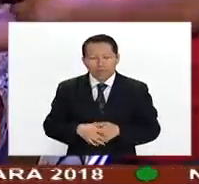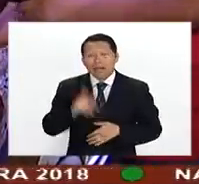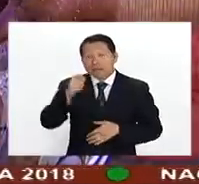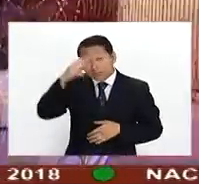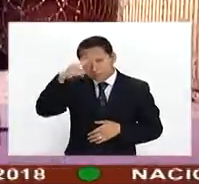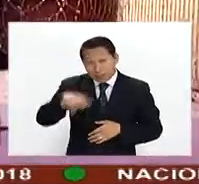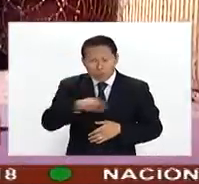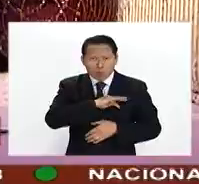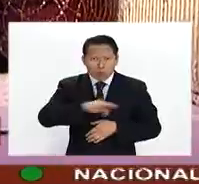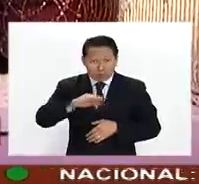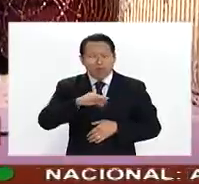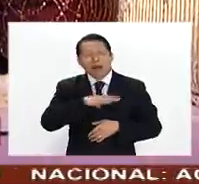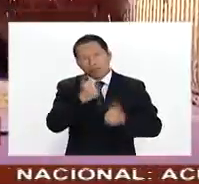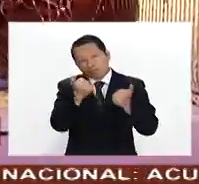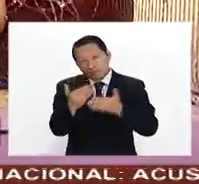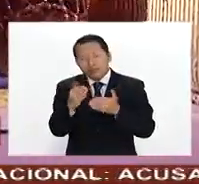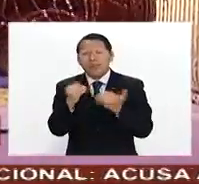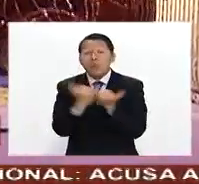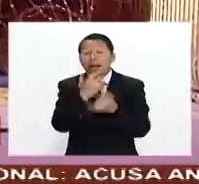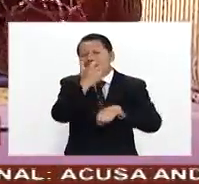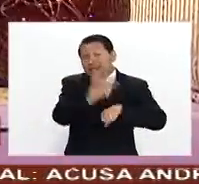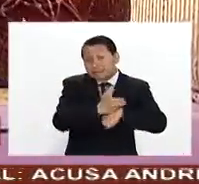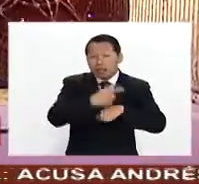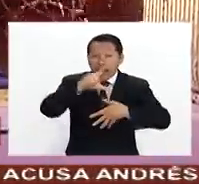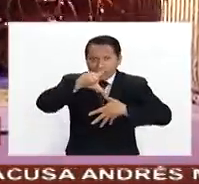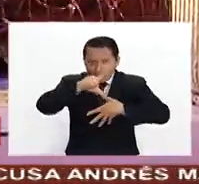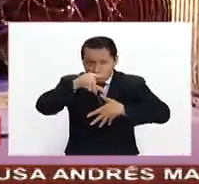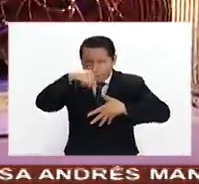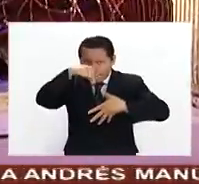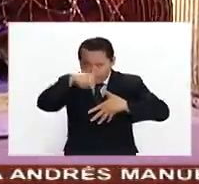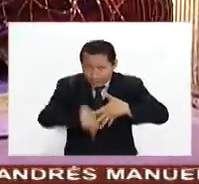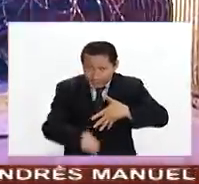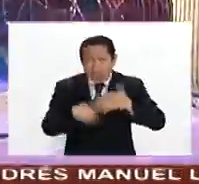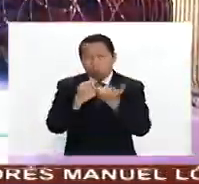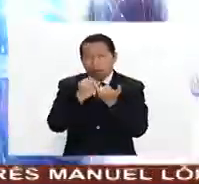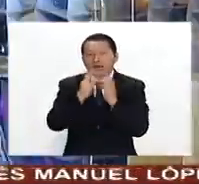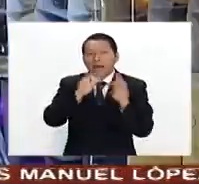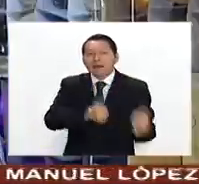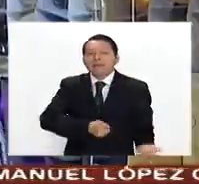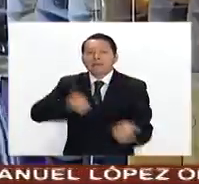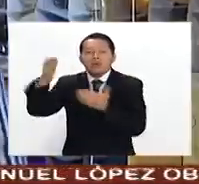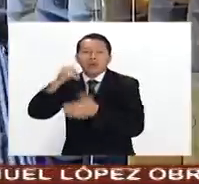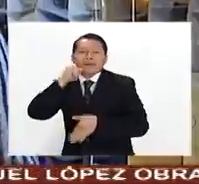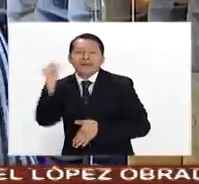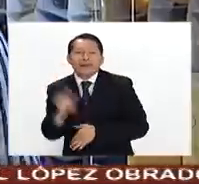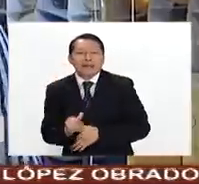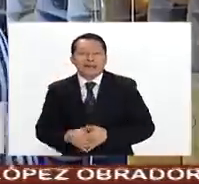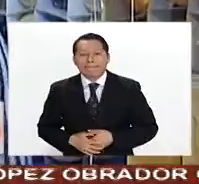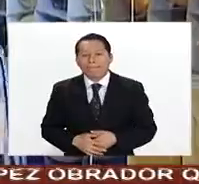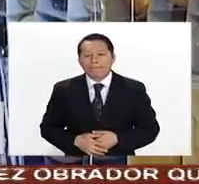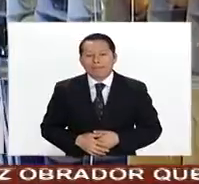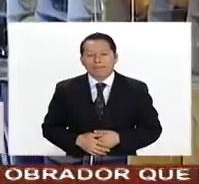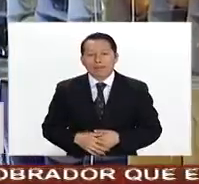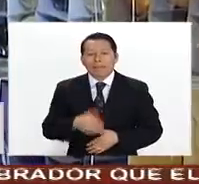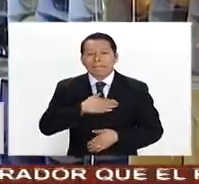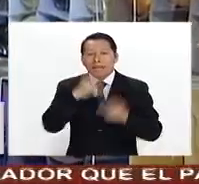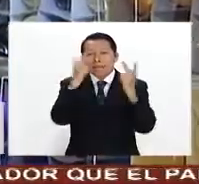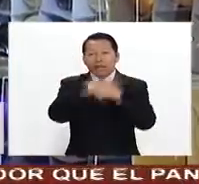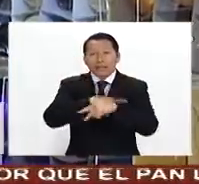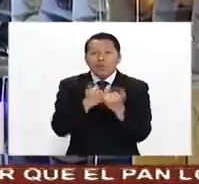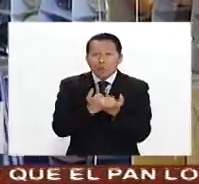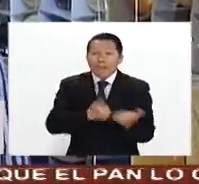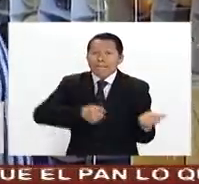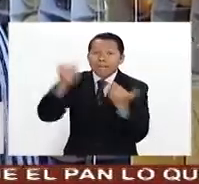México, Estados Unidos, Latinoamérica y recientemente se exporta a Italia. Mi padrino, él mandaba